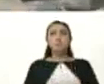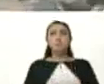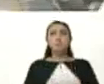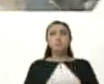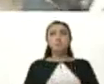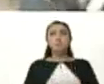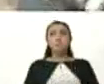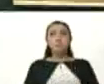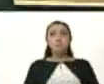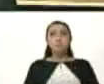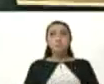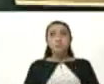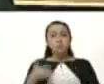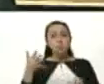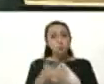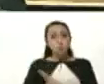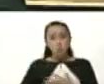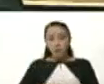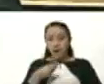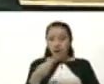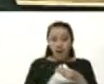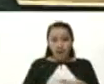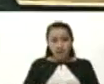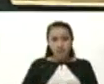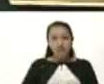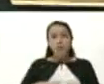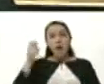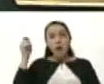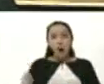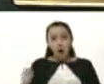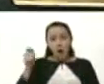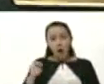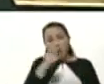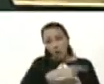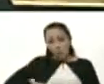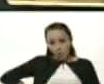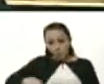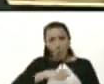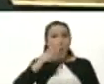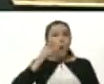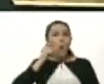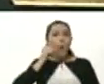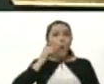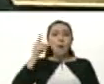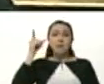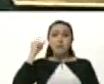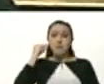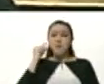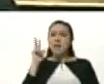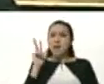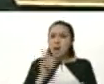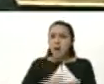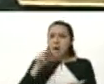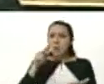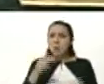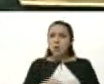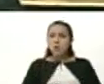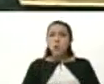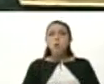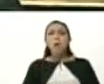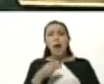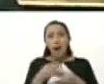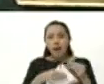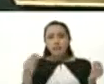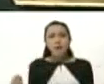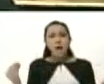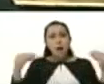En consideración de las honorables diputadas y los honorables diputados, la aprobación del